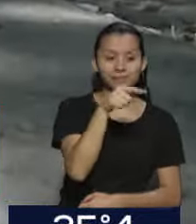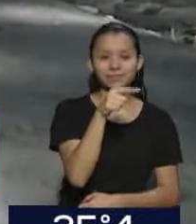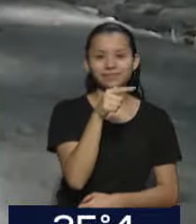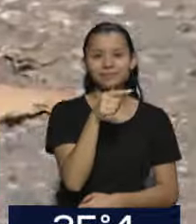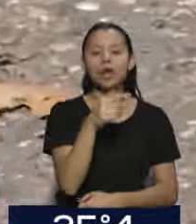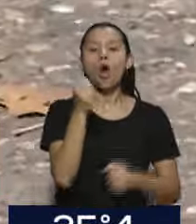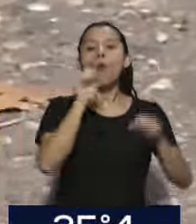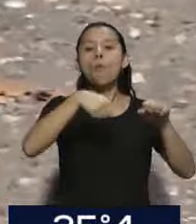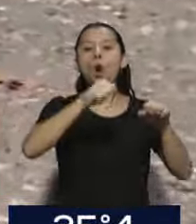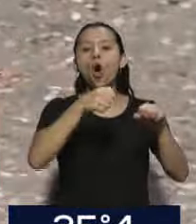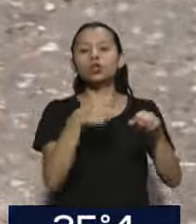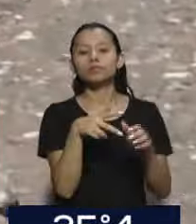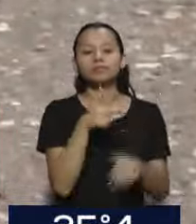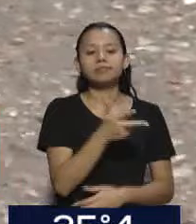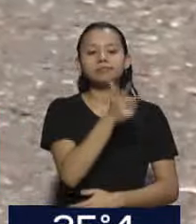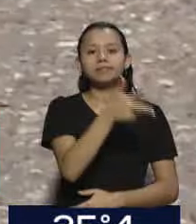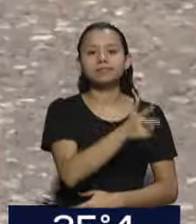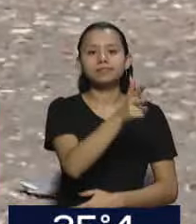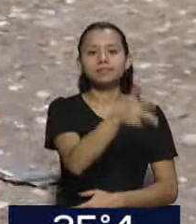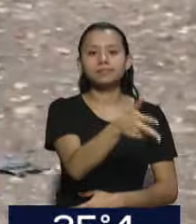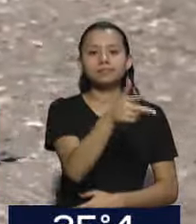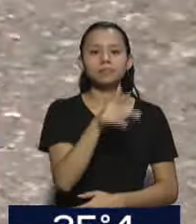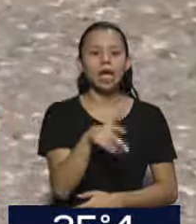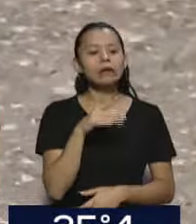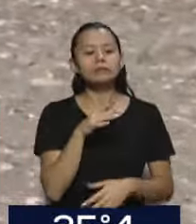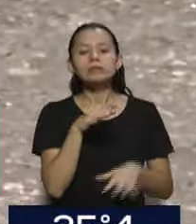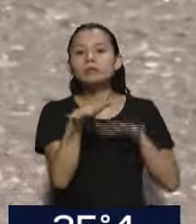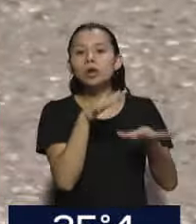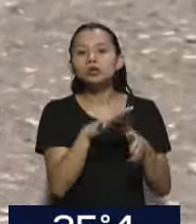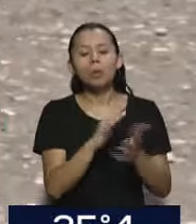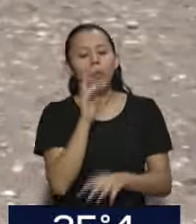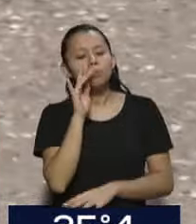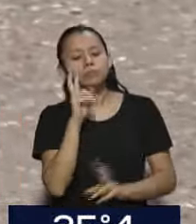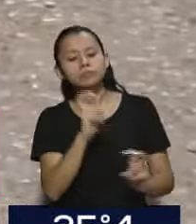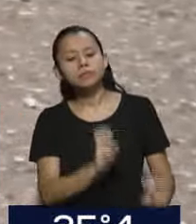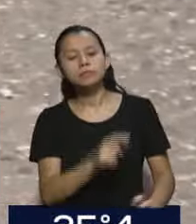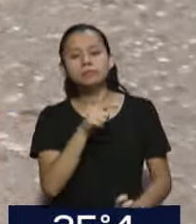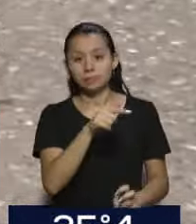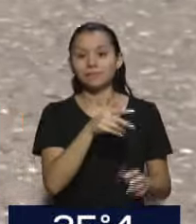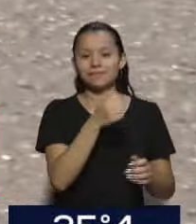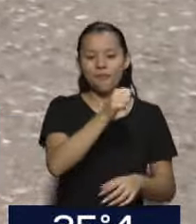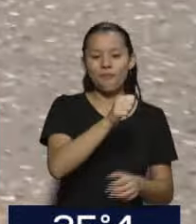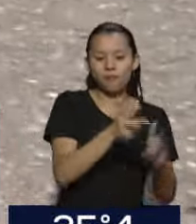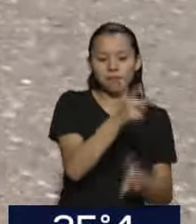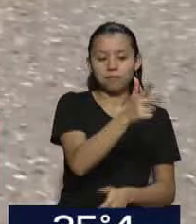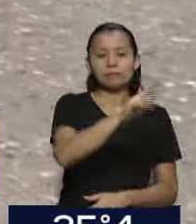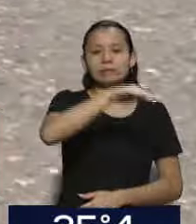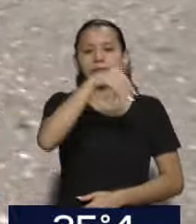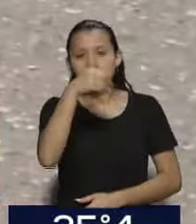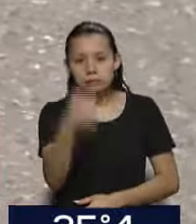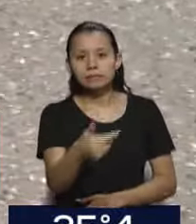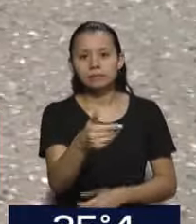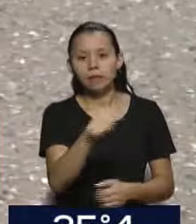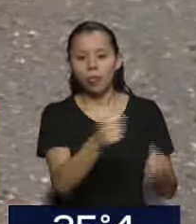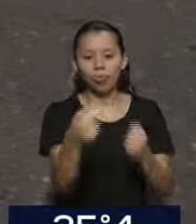a bordo de una moto y por razones que se tratan de establecer, perdió el dominio, cayó al asfalto y murió al golpear